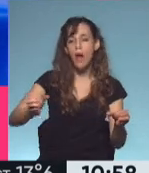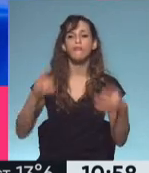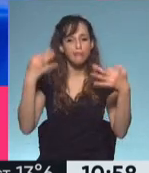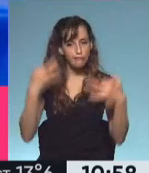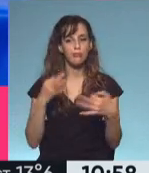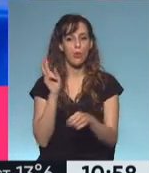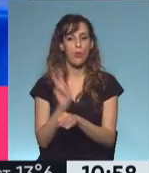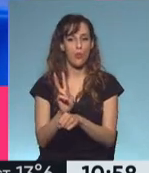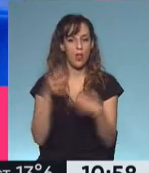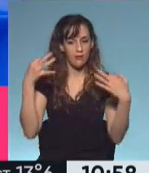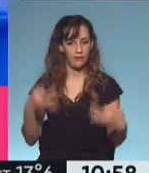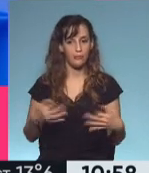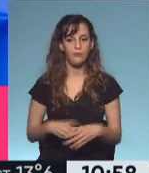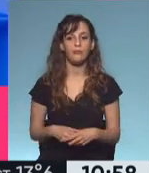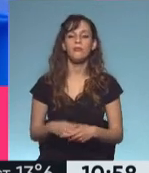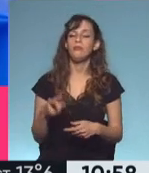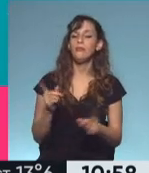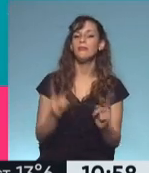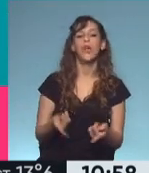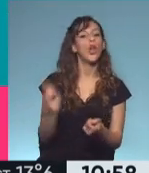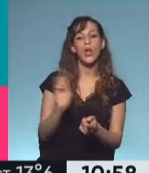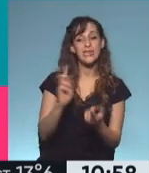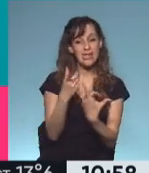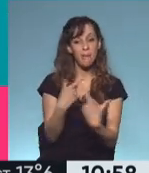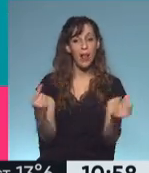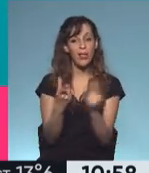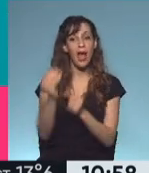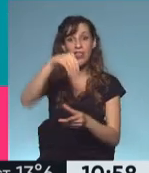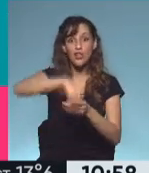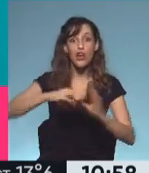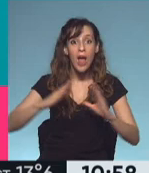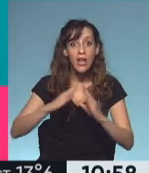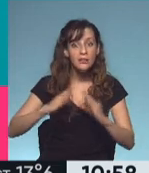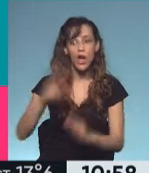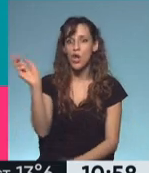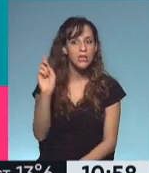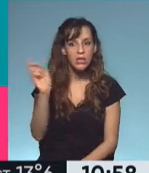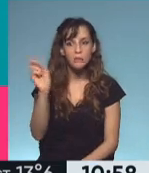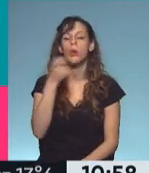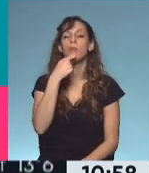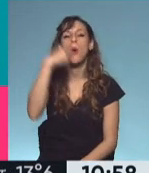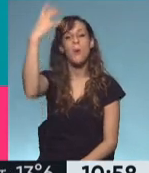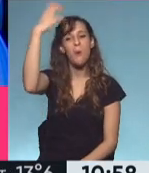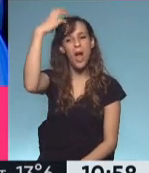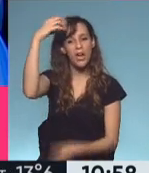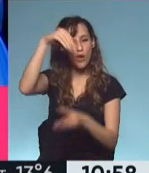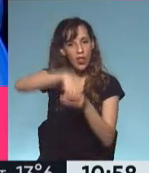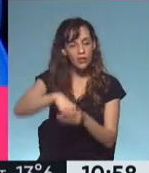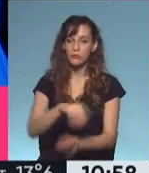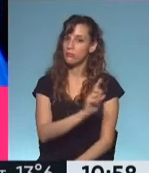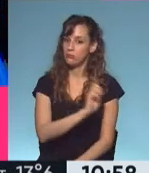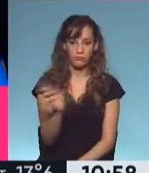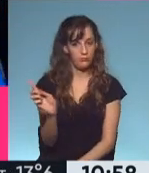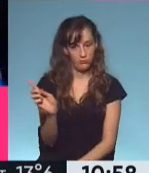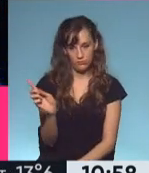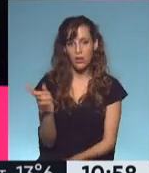Sí, a veces también esto, que no son plantas de interior, esta idea también de que las podemos poner en el baño y necesitan luz. No son plantas de interior, no. No existen